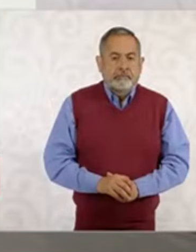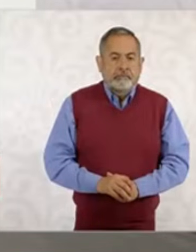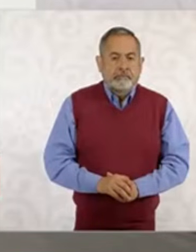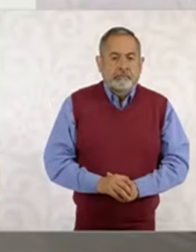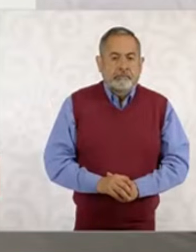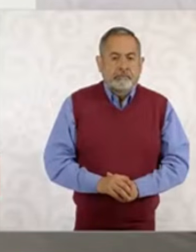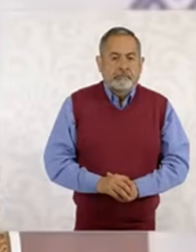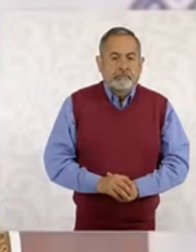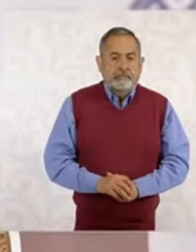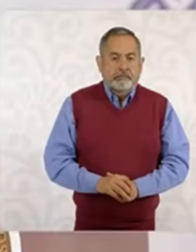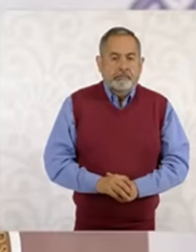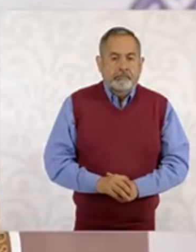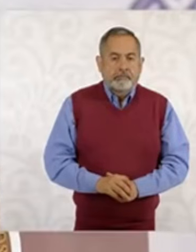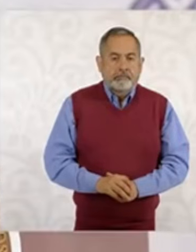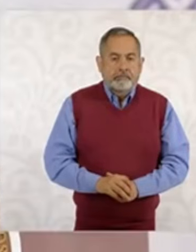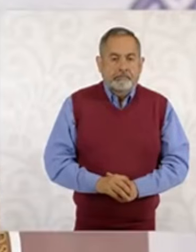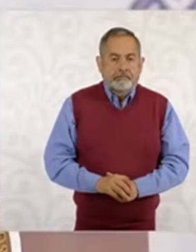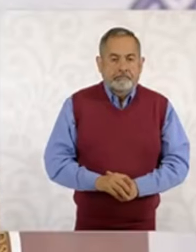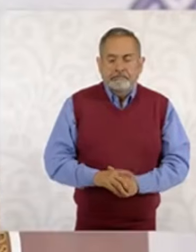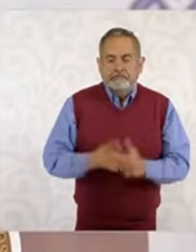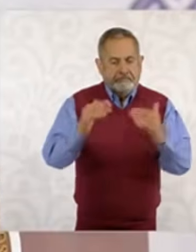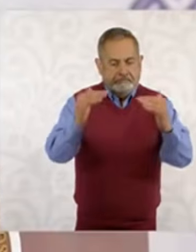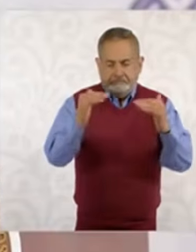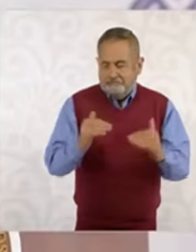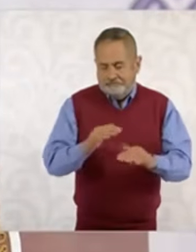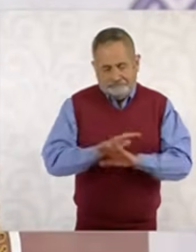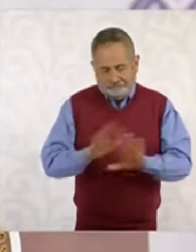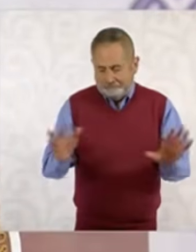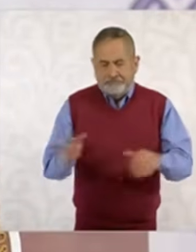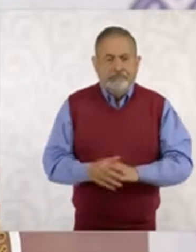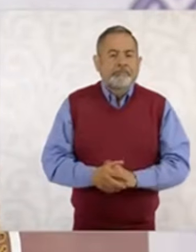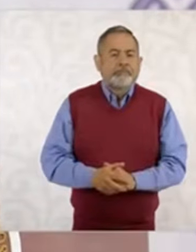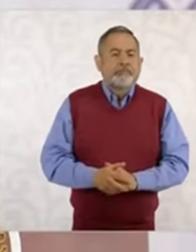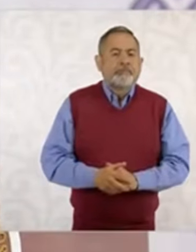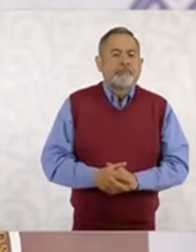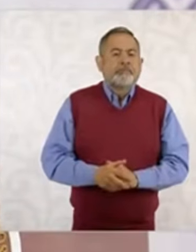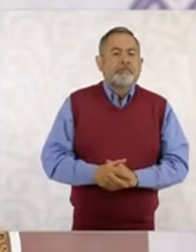Adelante. Bueno, vamos a las preguntas.